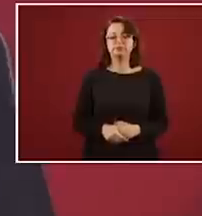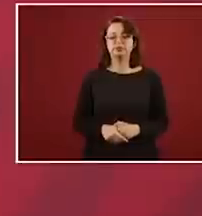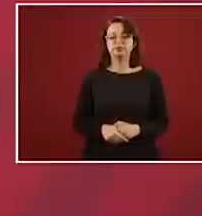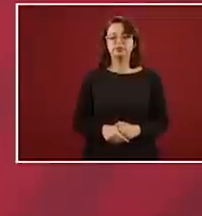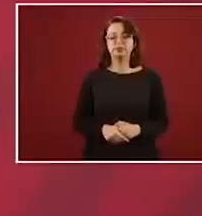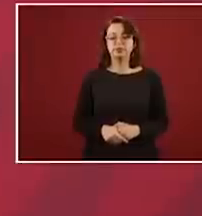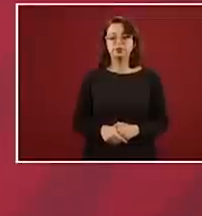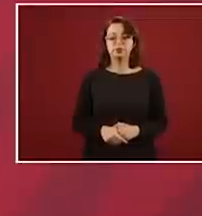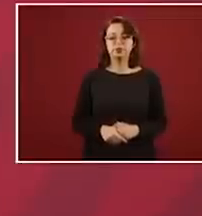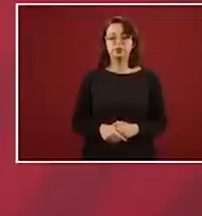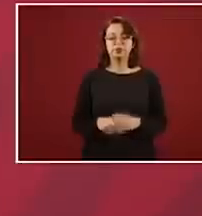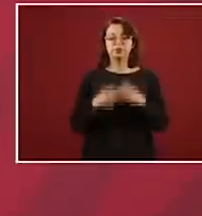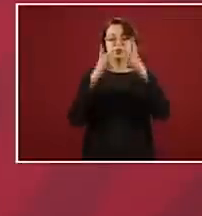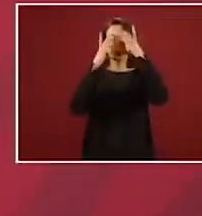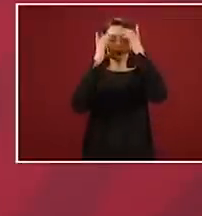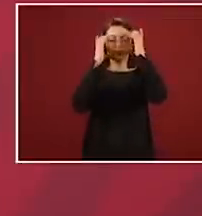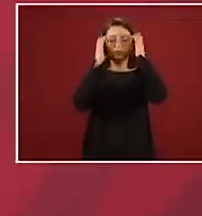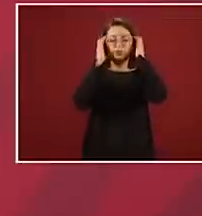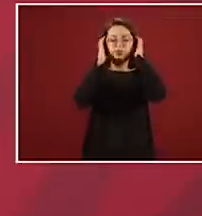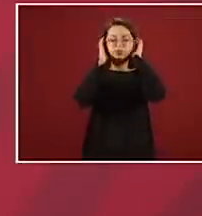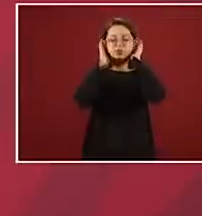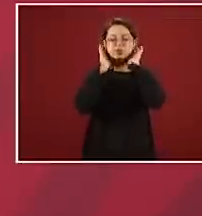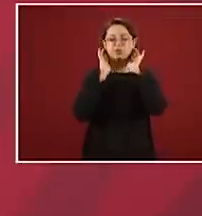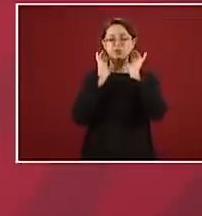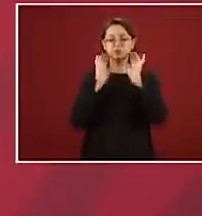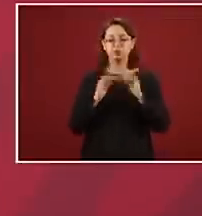En todo este proceso que ya se inició,